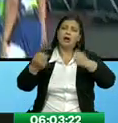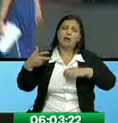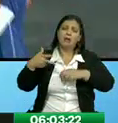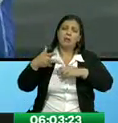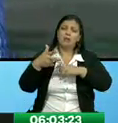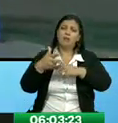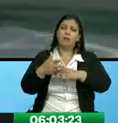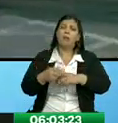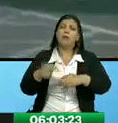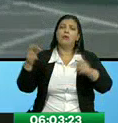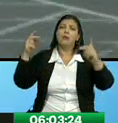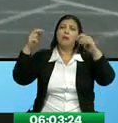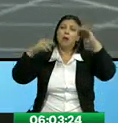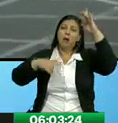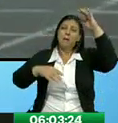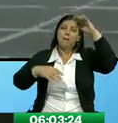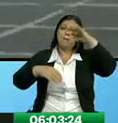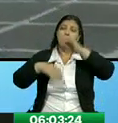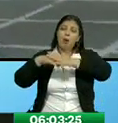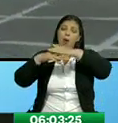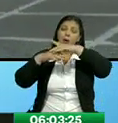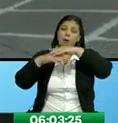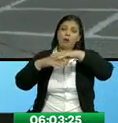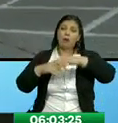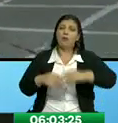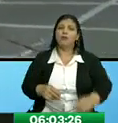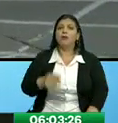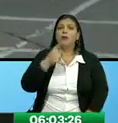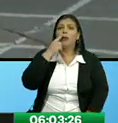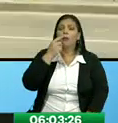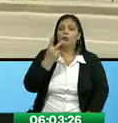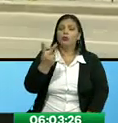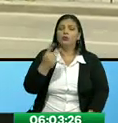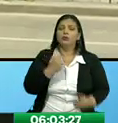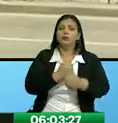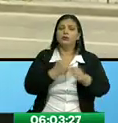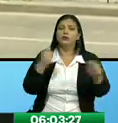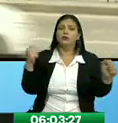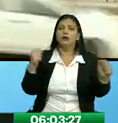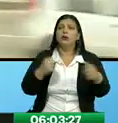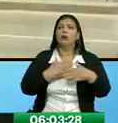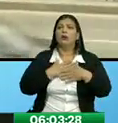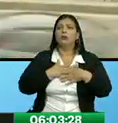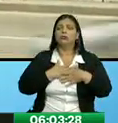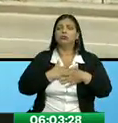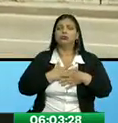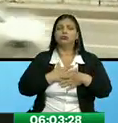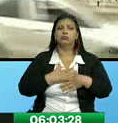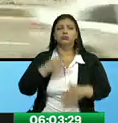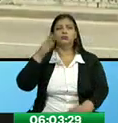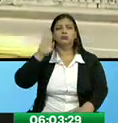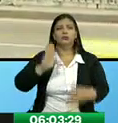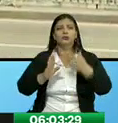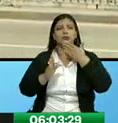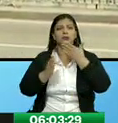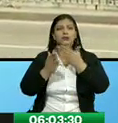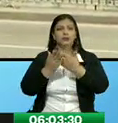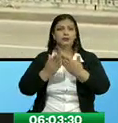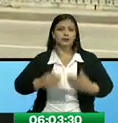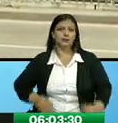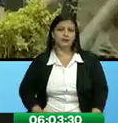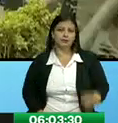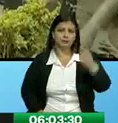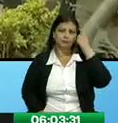en el carro. Afortunadamente, gracias a Dios bendito, y justamente en estas fechas que son diciembre, Navidad, fin de año, no pasó